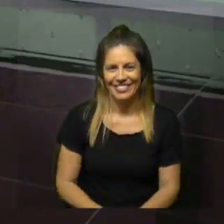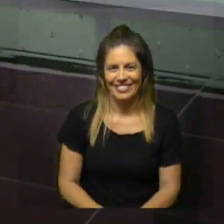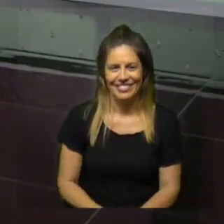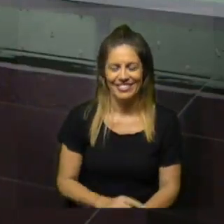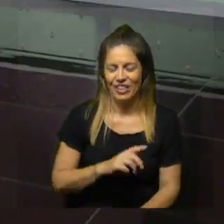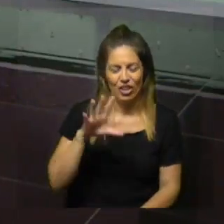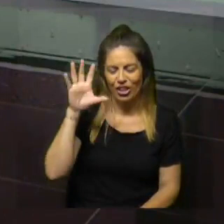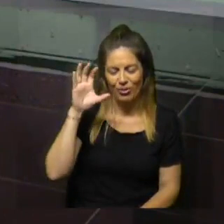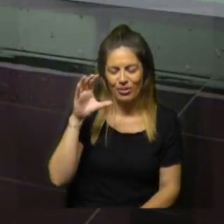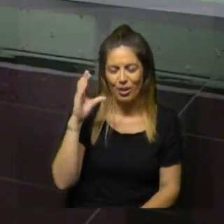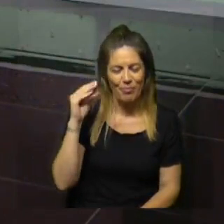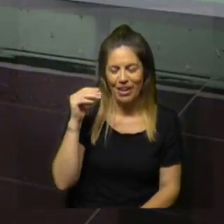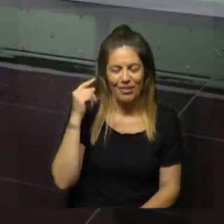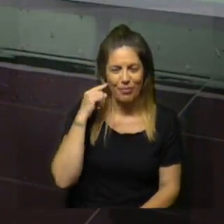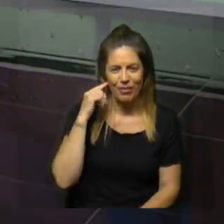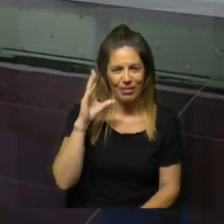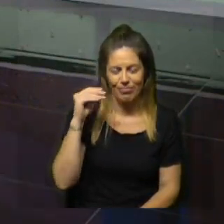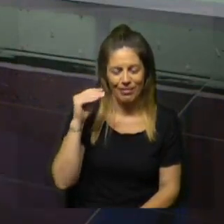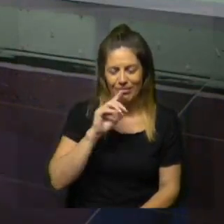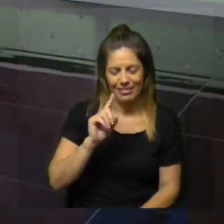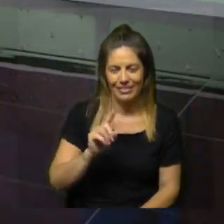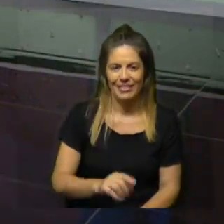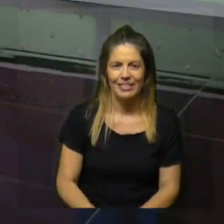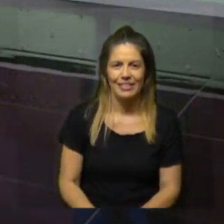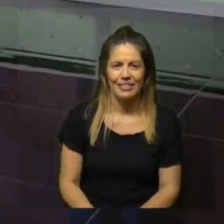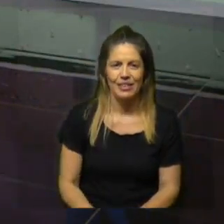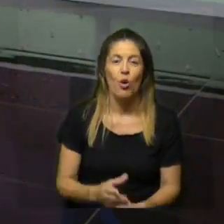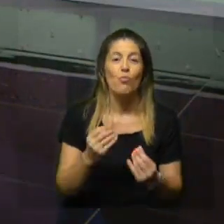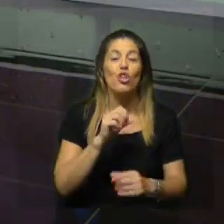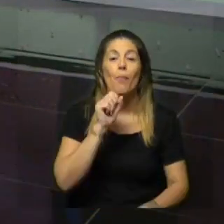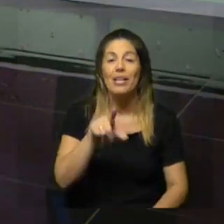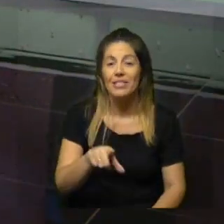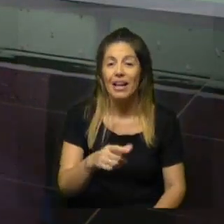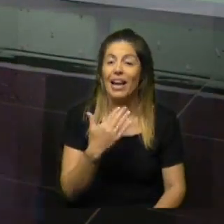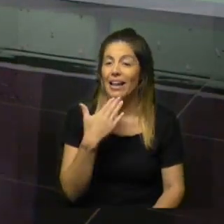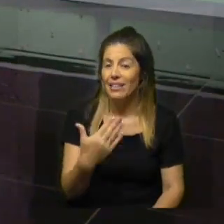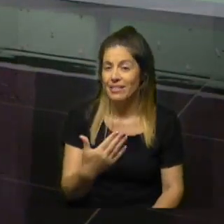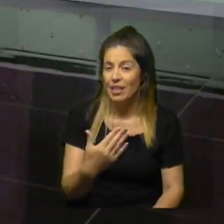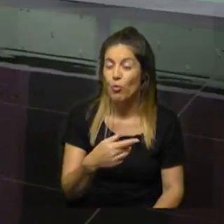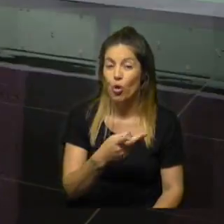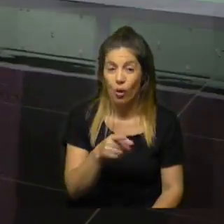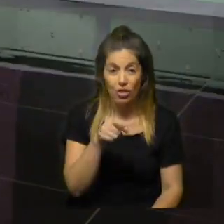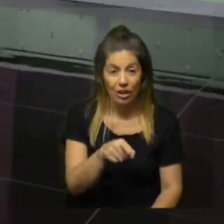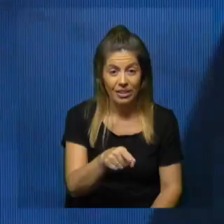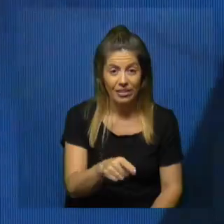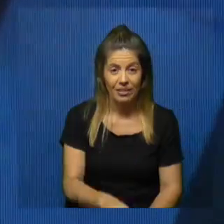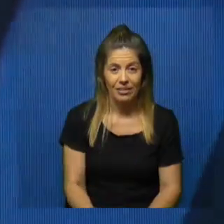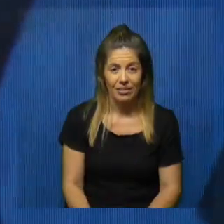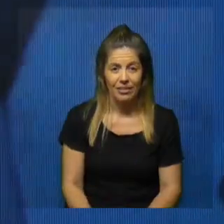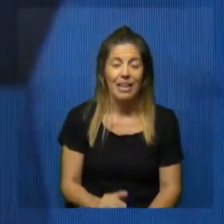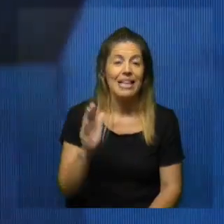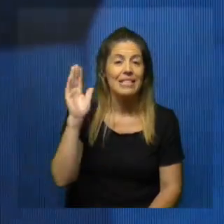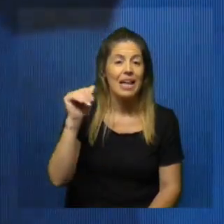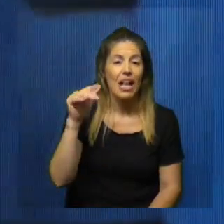escuchando, me habla por la cuerda. Bueno, un montón de mensajes que mucho agradecemos. Tiene unos cuantos ahí, me dijo. Sí, bueno, los saludos